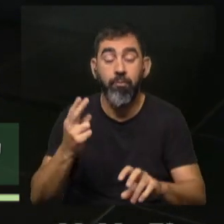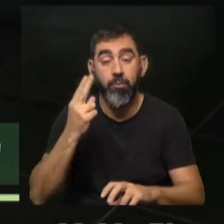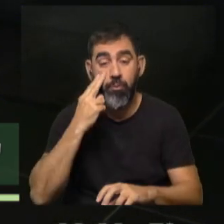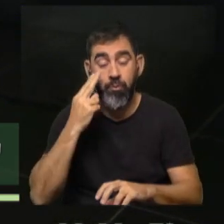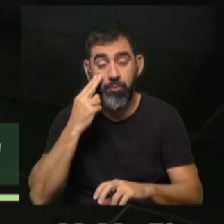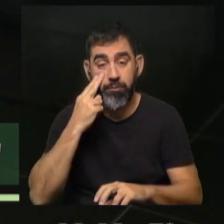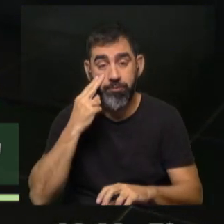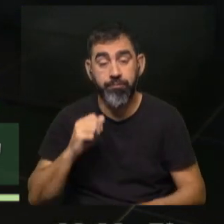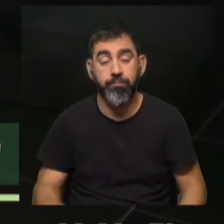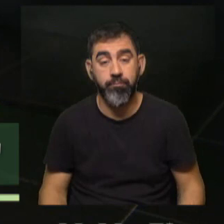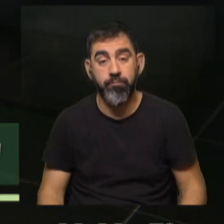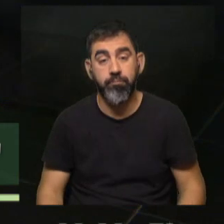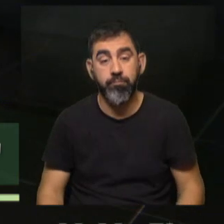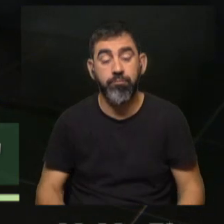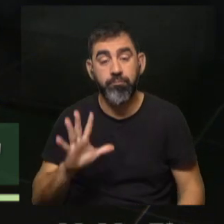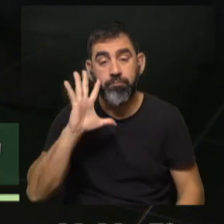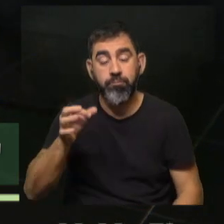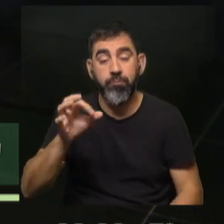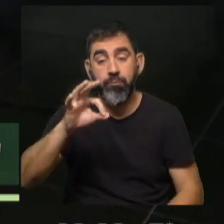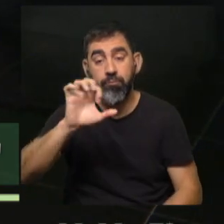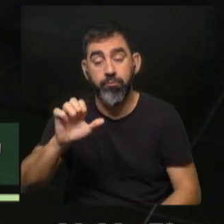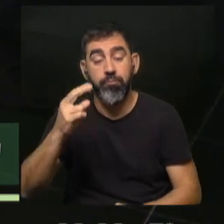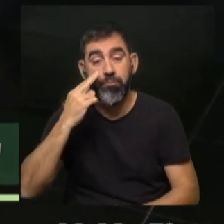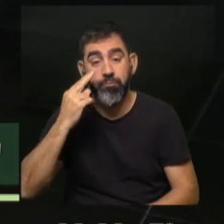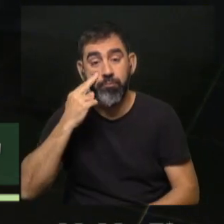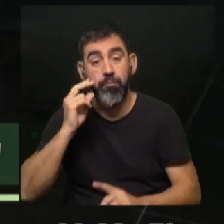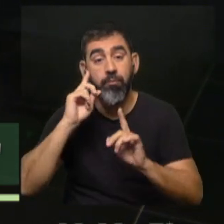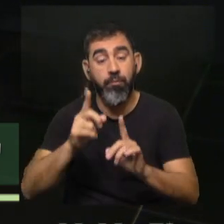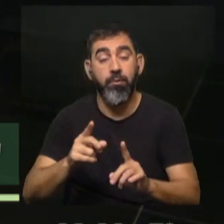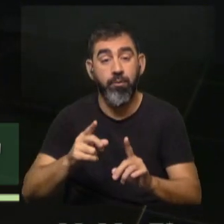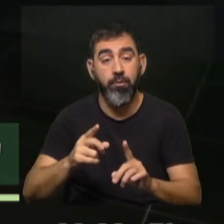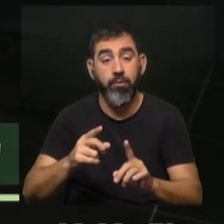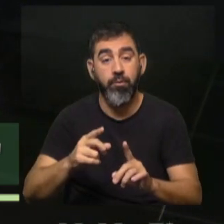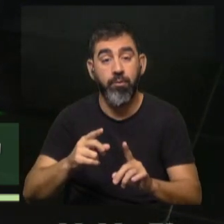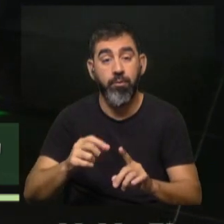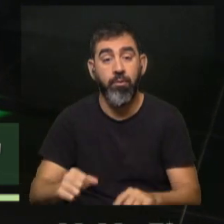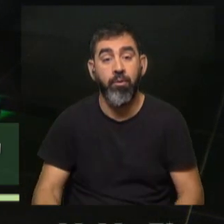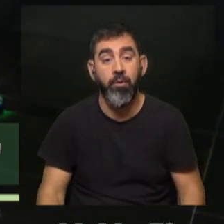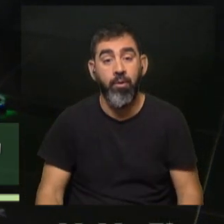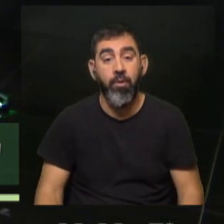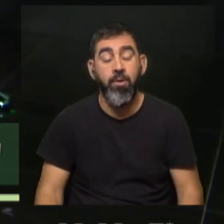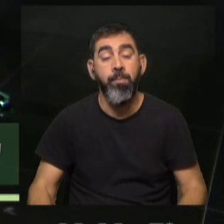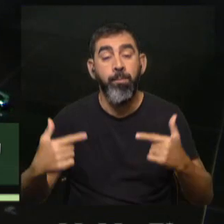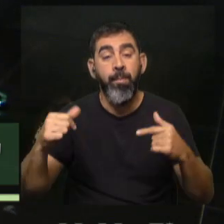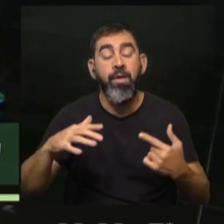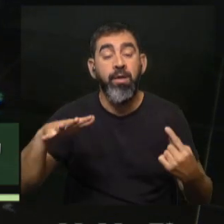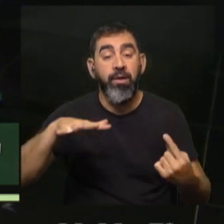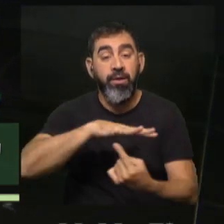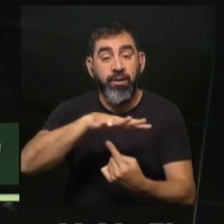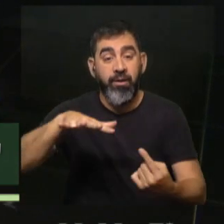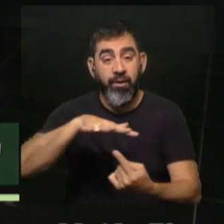un problema ahí Que se revela tanto del lado de oce como del lado de del Ministerio del